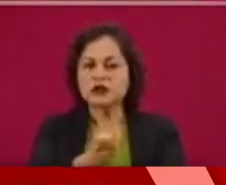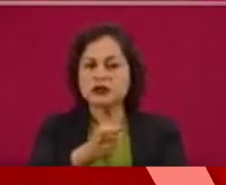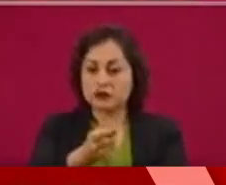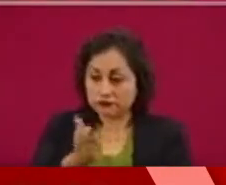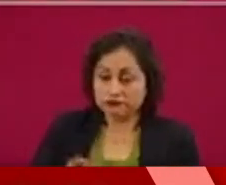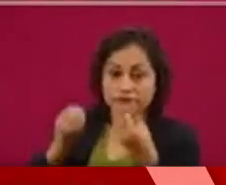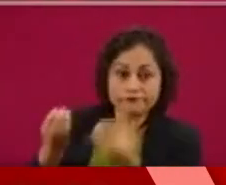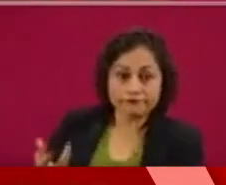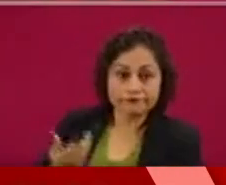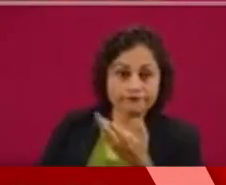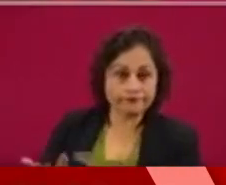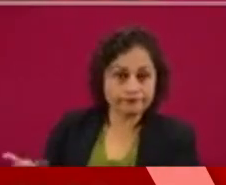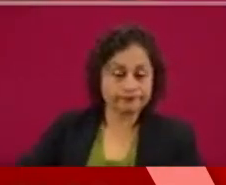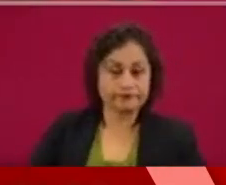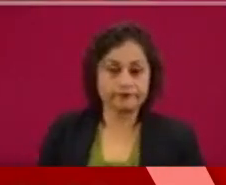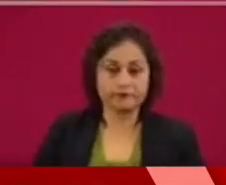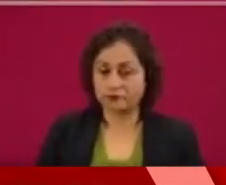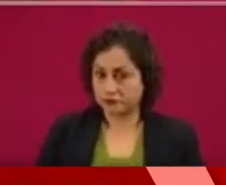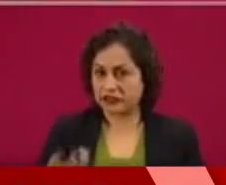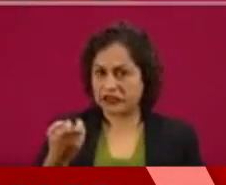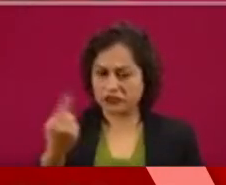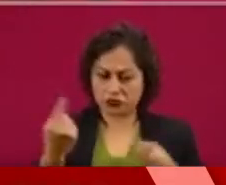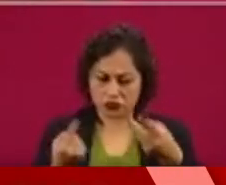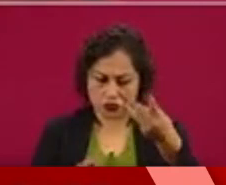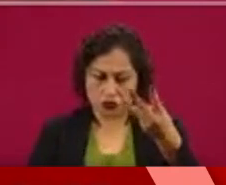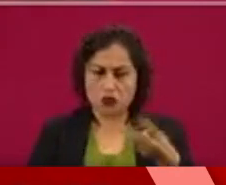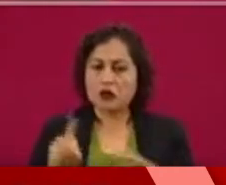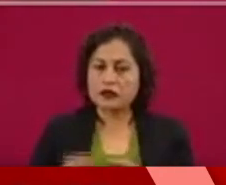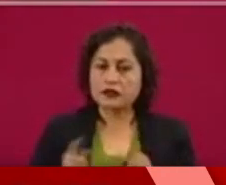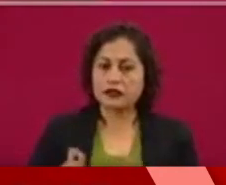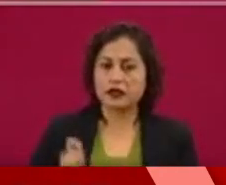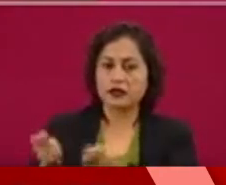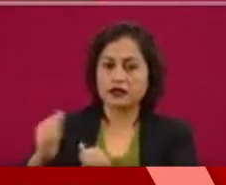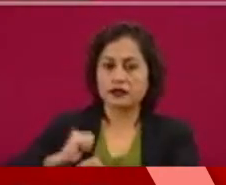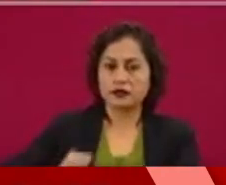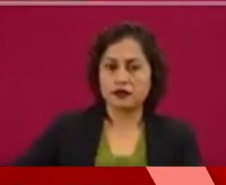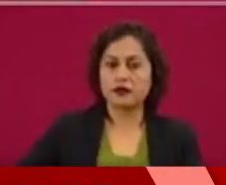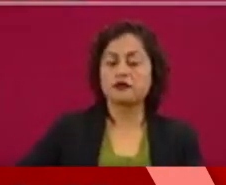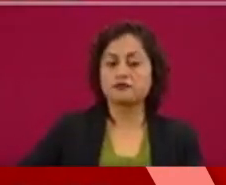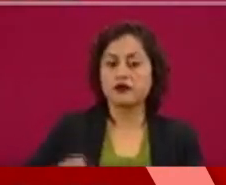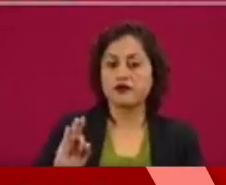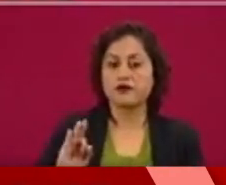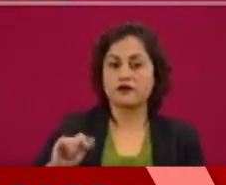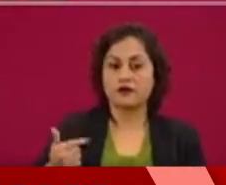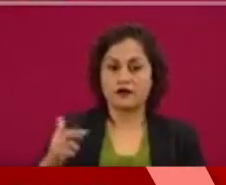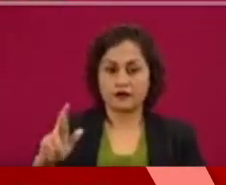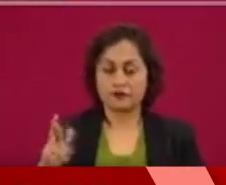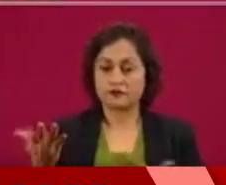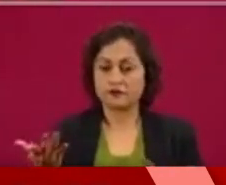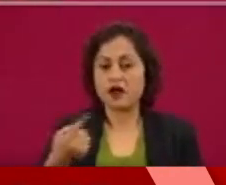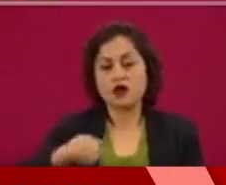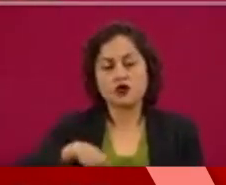acerca de estos casos en particular, pues los tiene que resolver la fiscalía. El compromiso nuestro